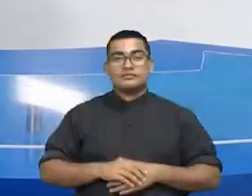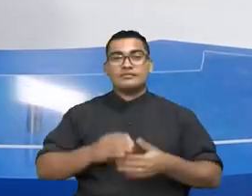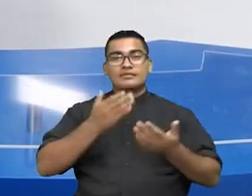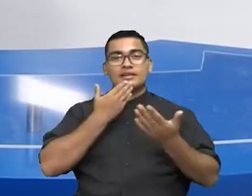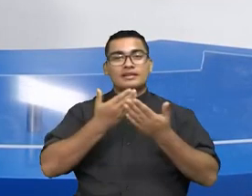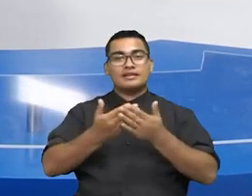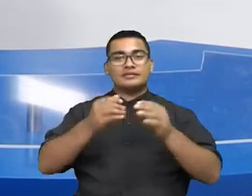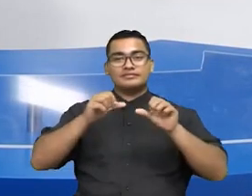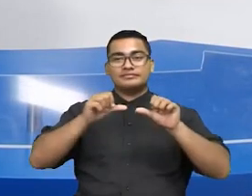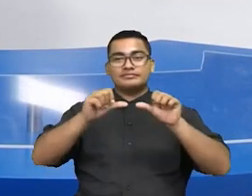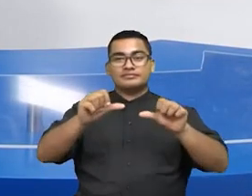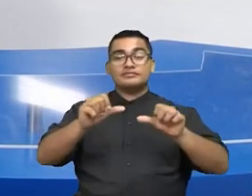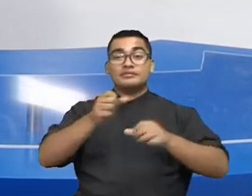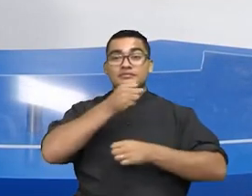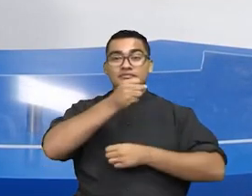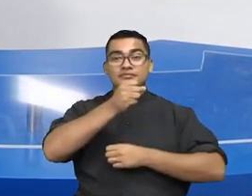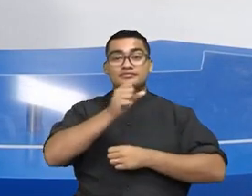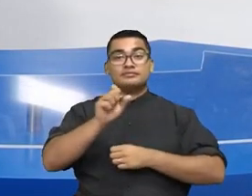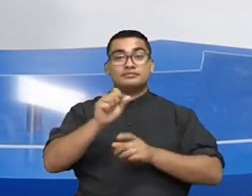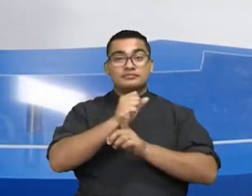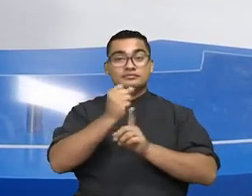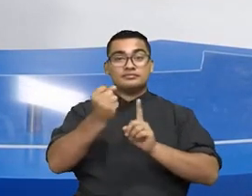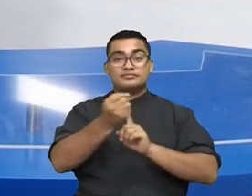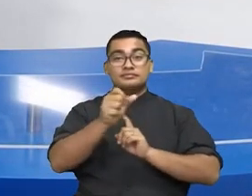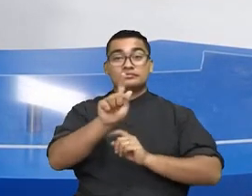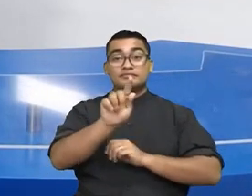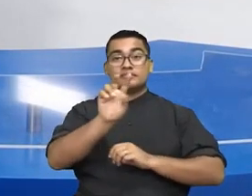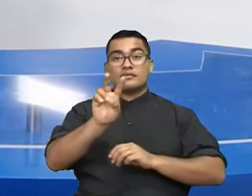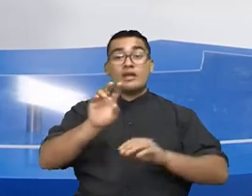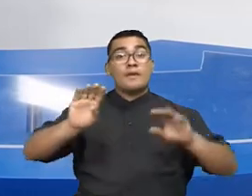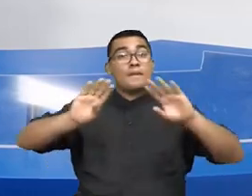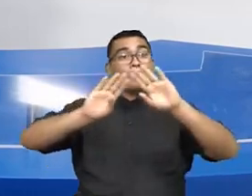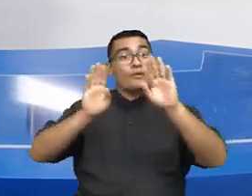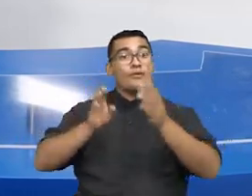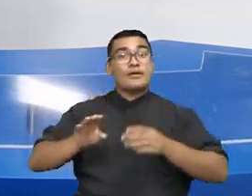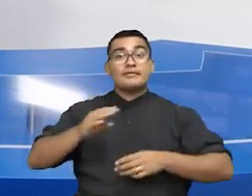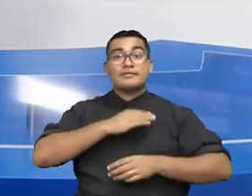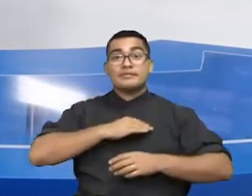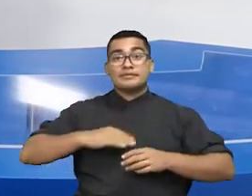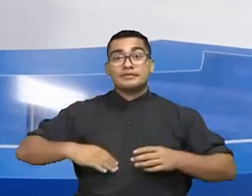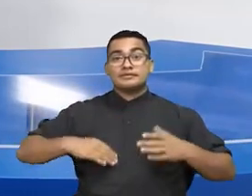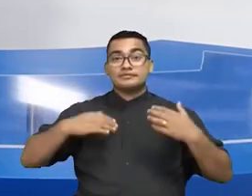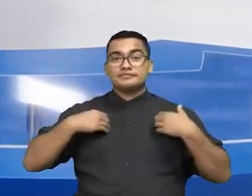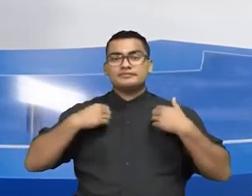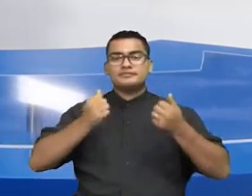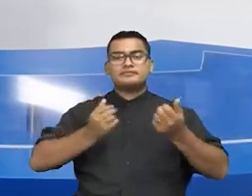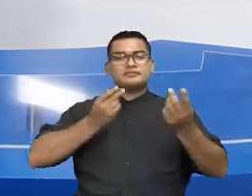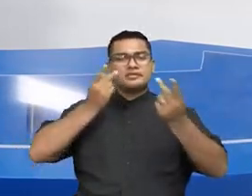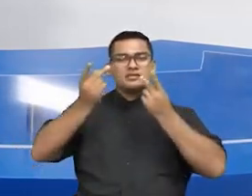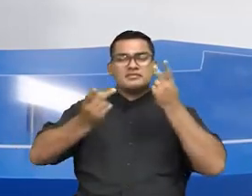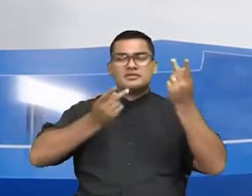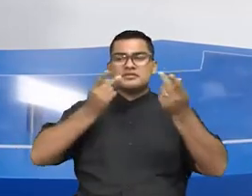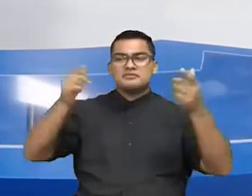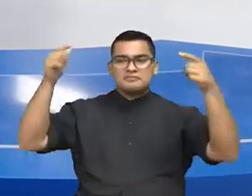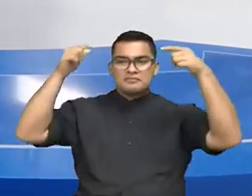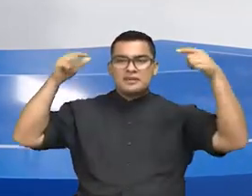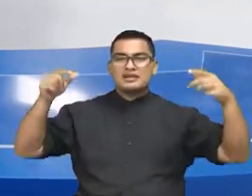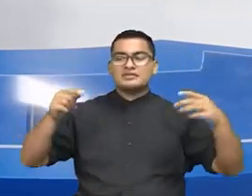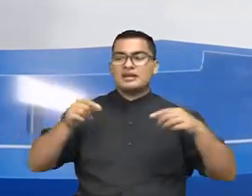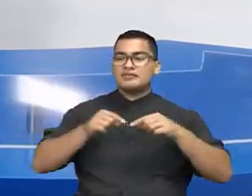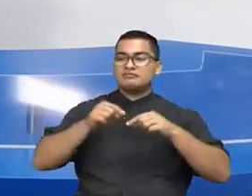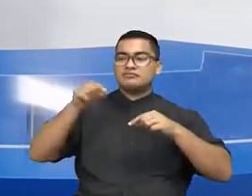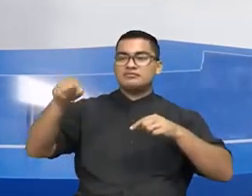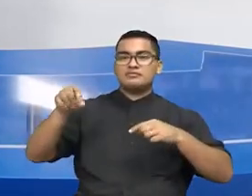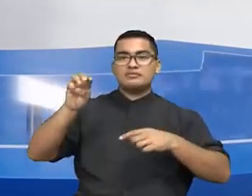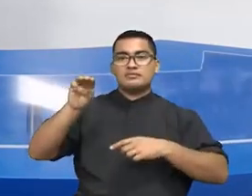Gracias por continuar con Noticias Asamblea TV. La ministra de Salud visitó el municipio de Monimbó, donde se estará